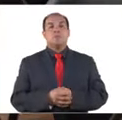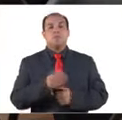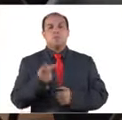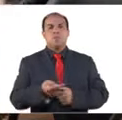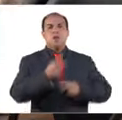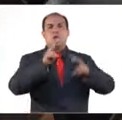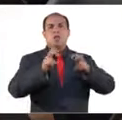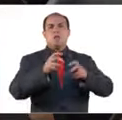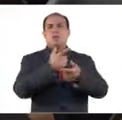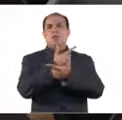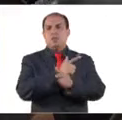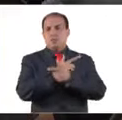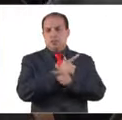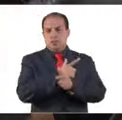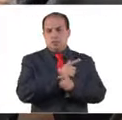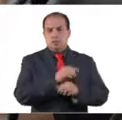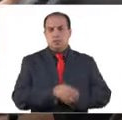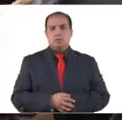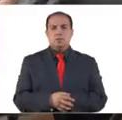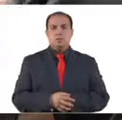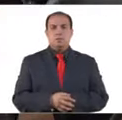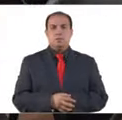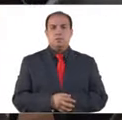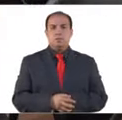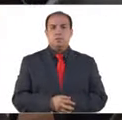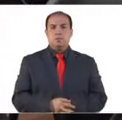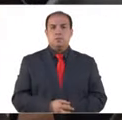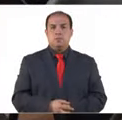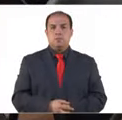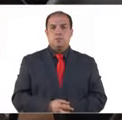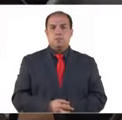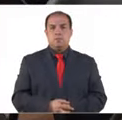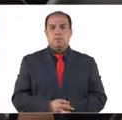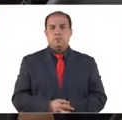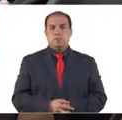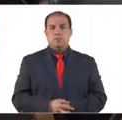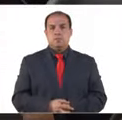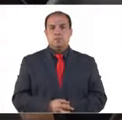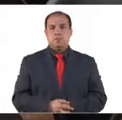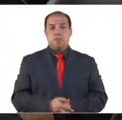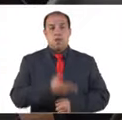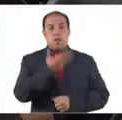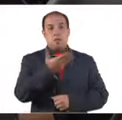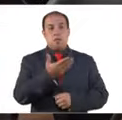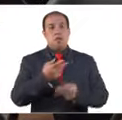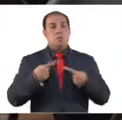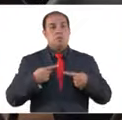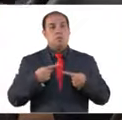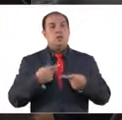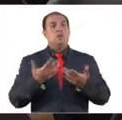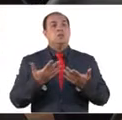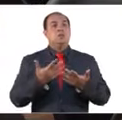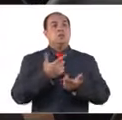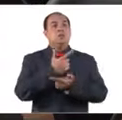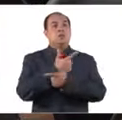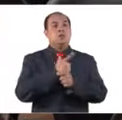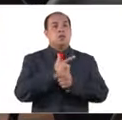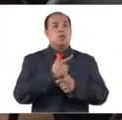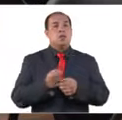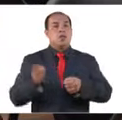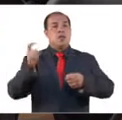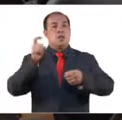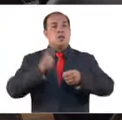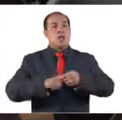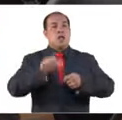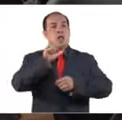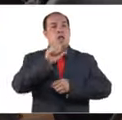taxis, pero en el sentido de que sí se les ha pedido a las plataformas de los taxis que se adhieran a esta app de Mi